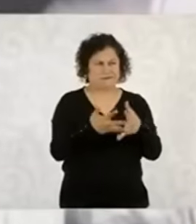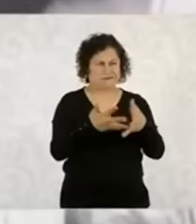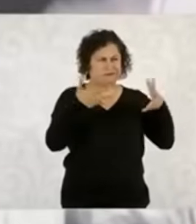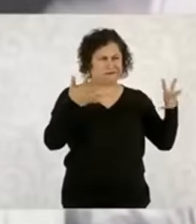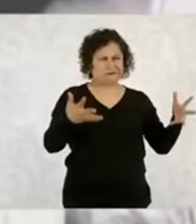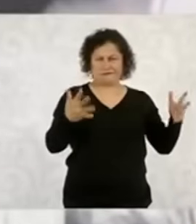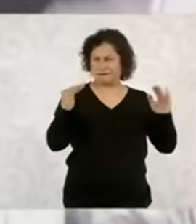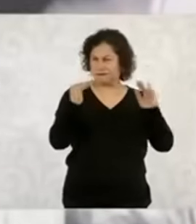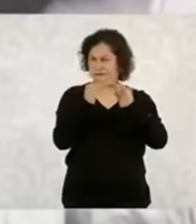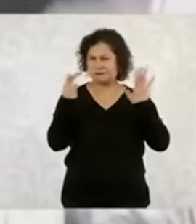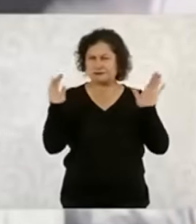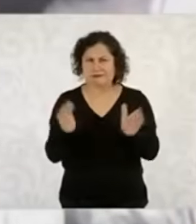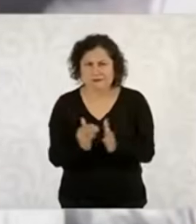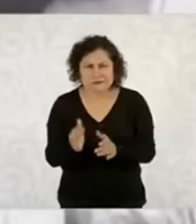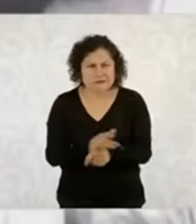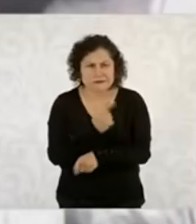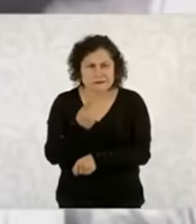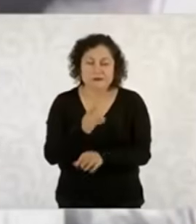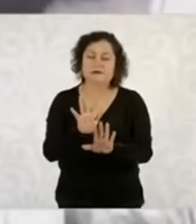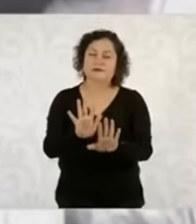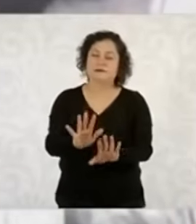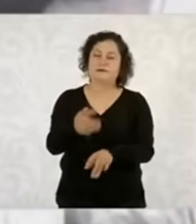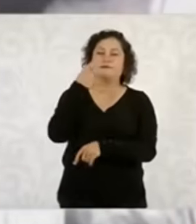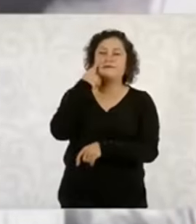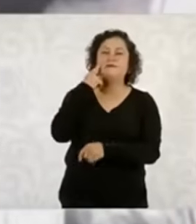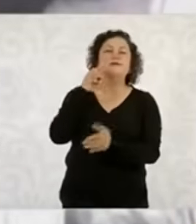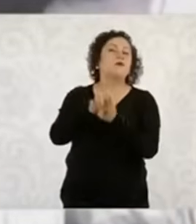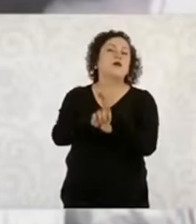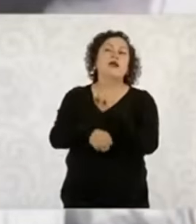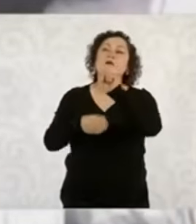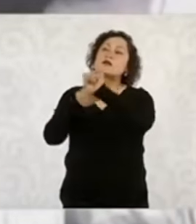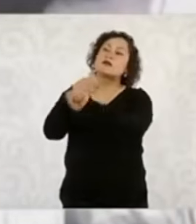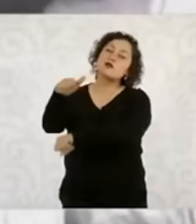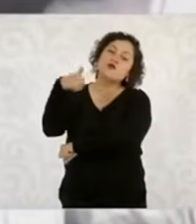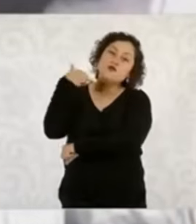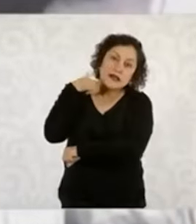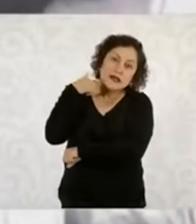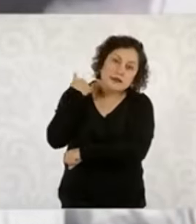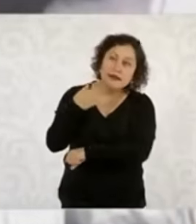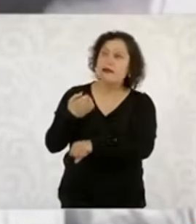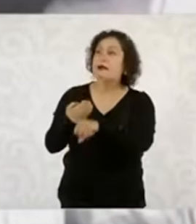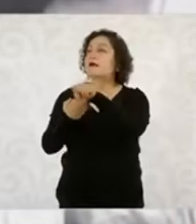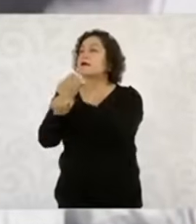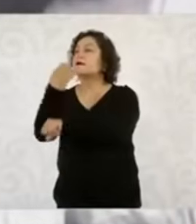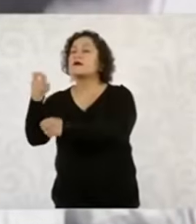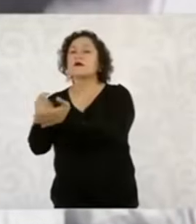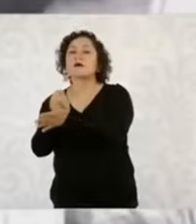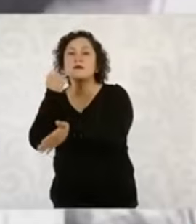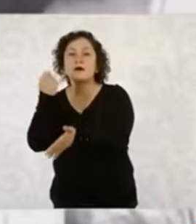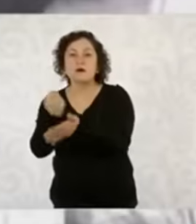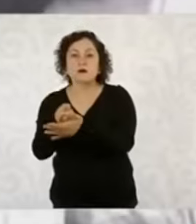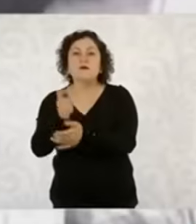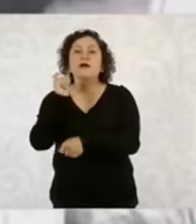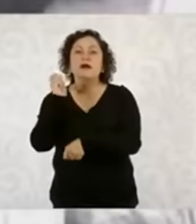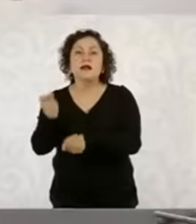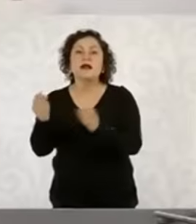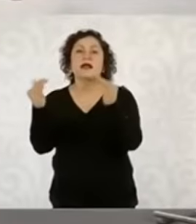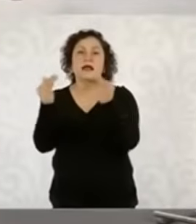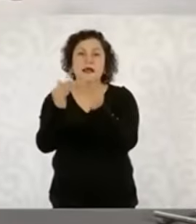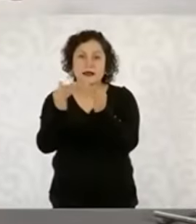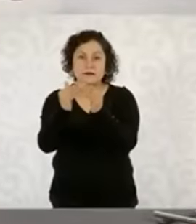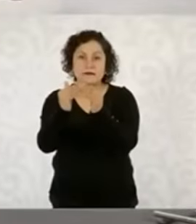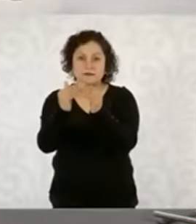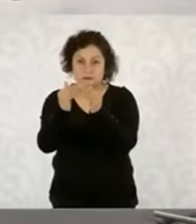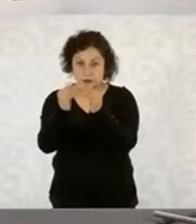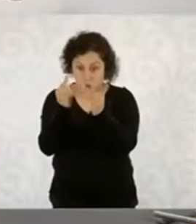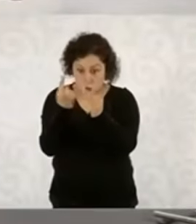Porque en algunas entidades como Yucatán o Tamaulipas, lo que estamos haciendo son viviendas unifamiliares, más